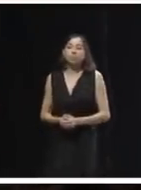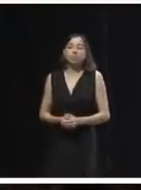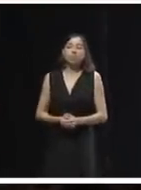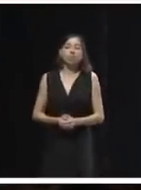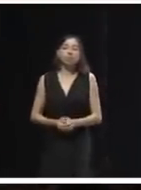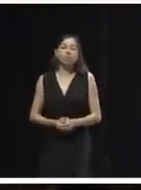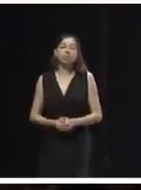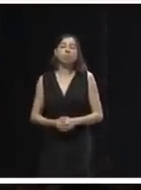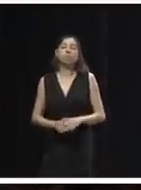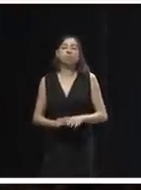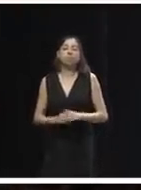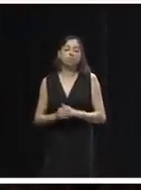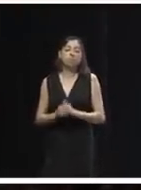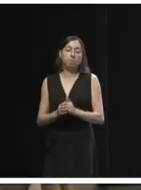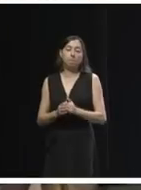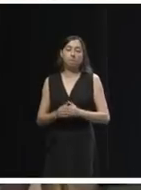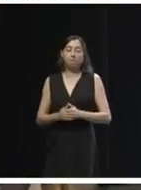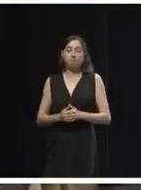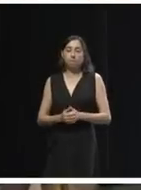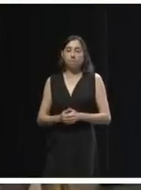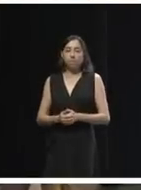ya que estoy aquí,